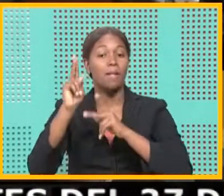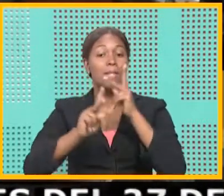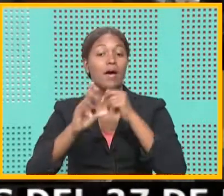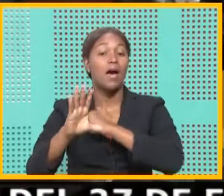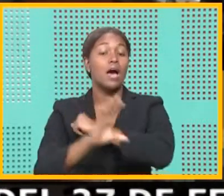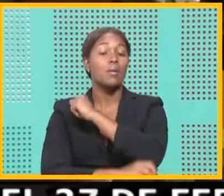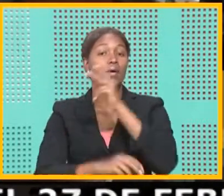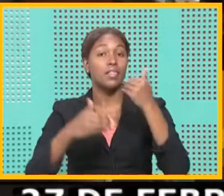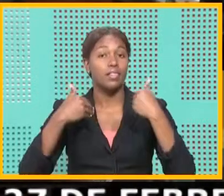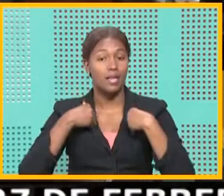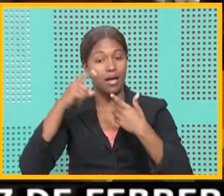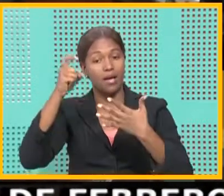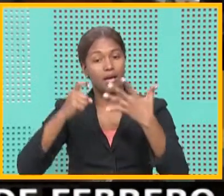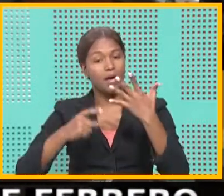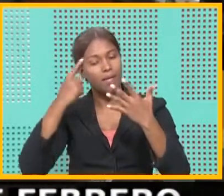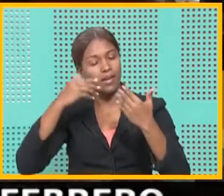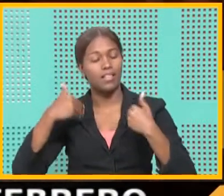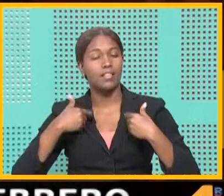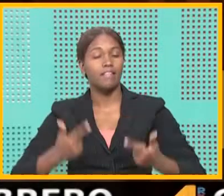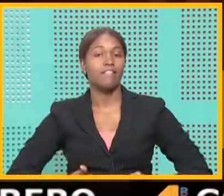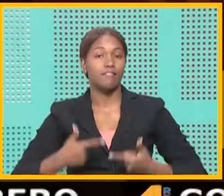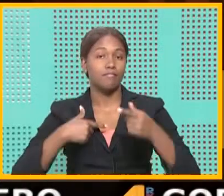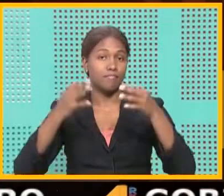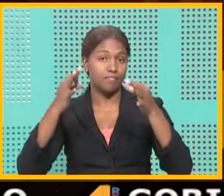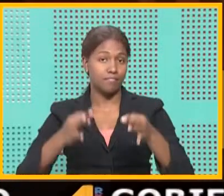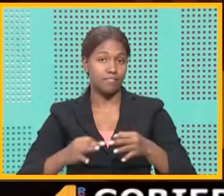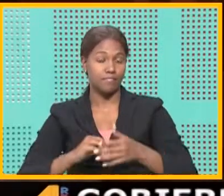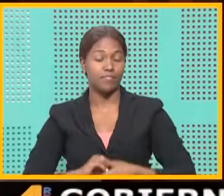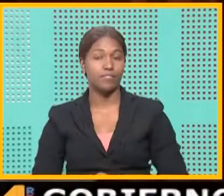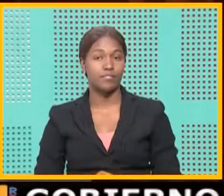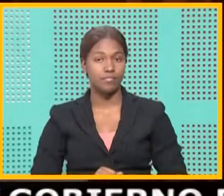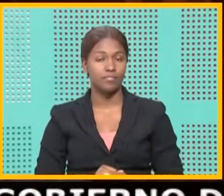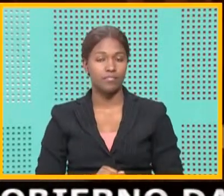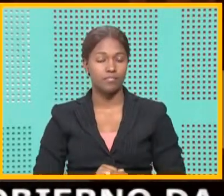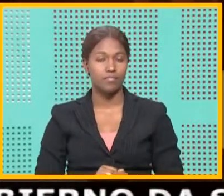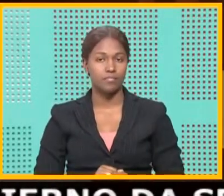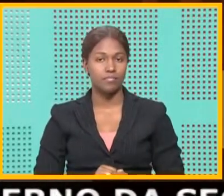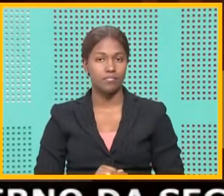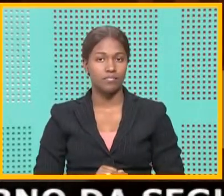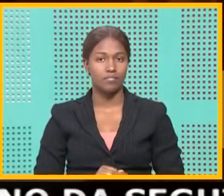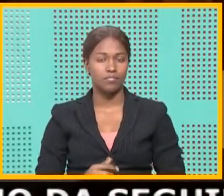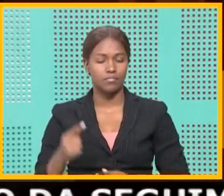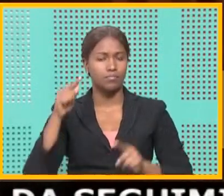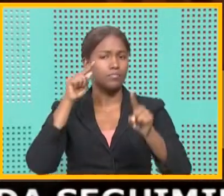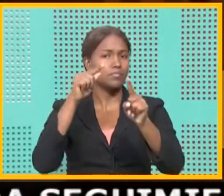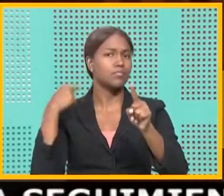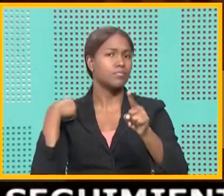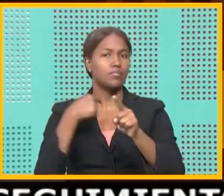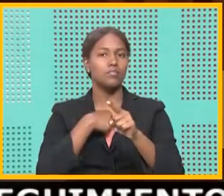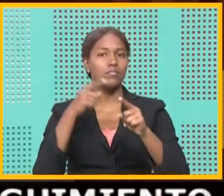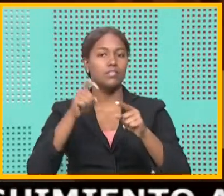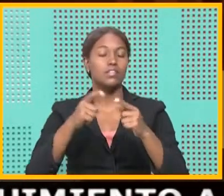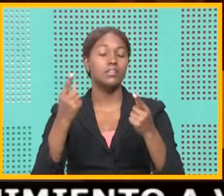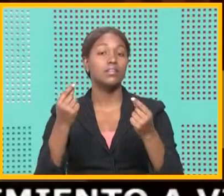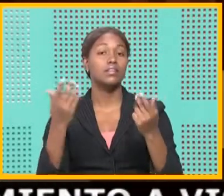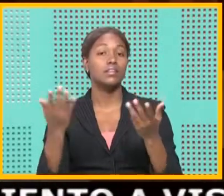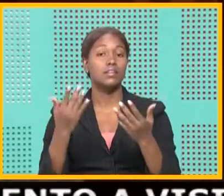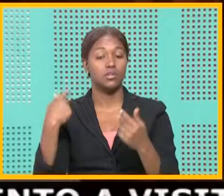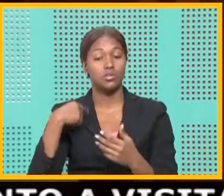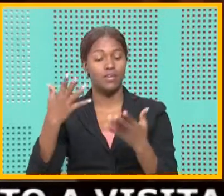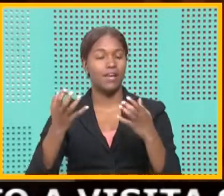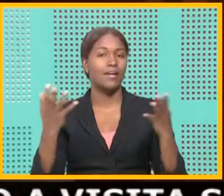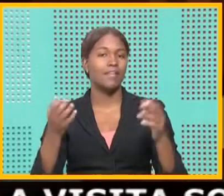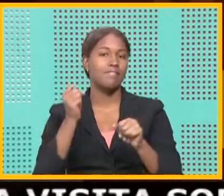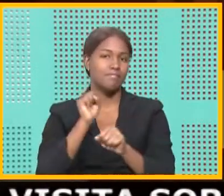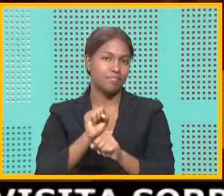campesinas tengan lo necesario para tener una vida digna. El propósito nuestro debe ser que lo que queremos es